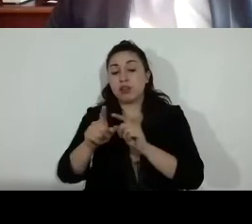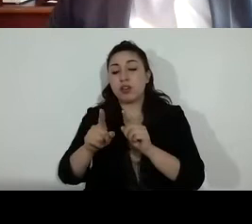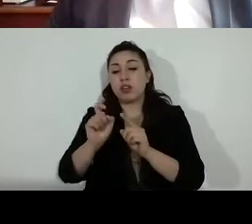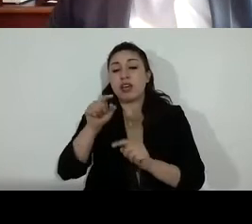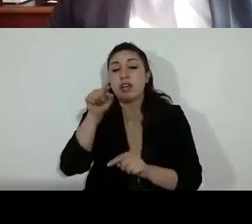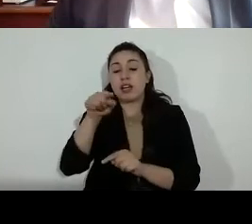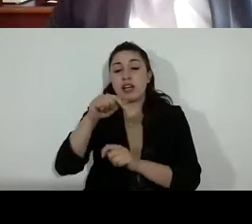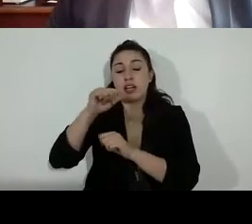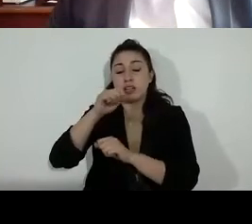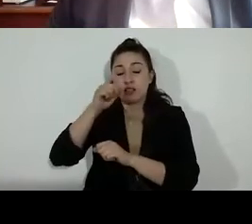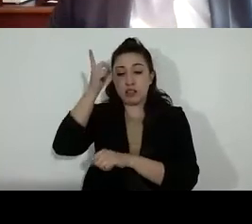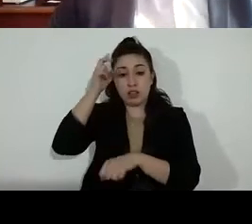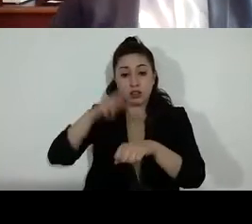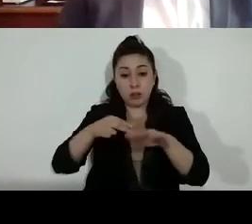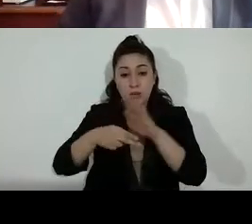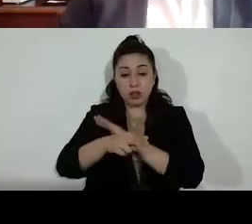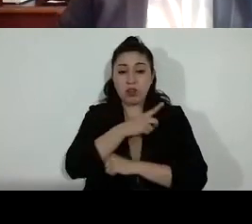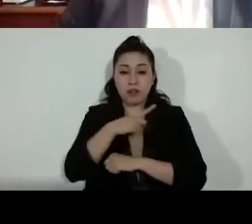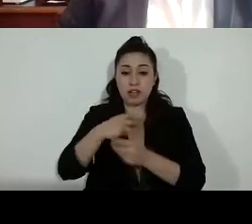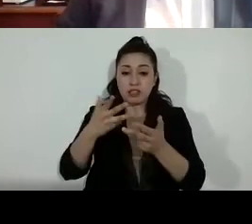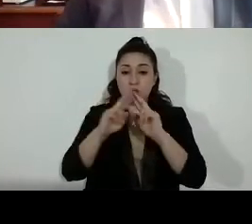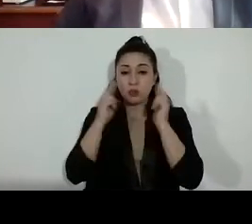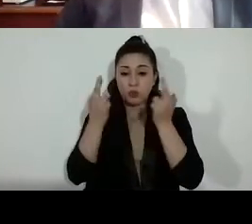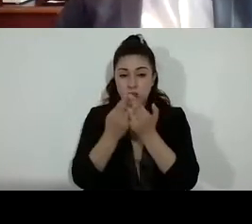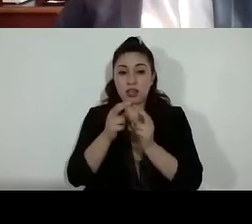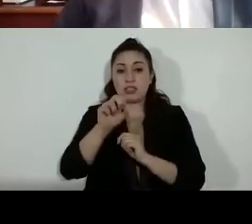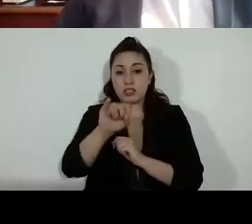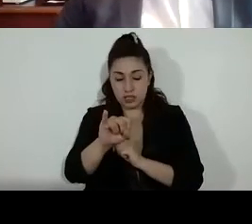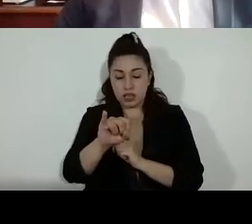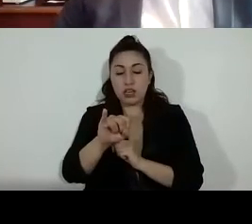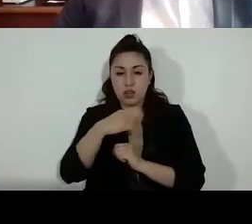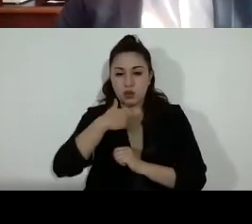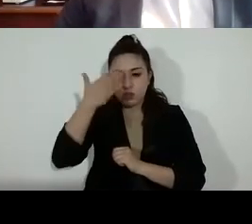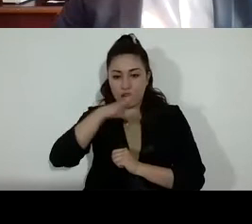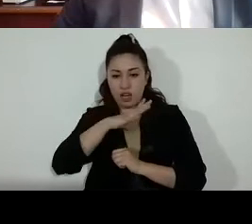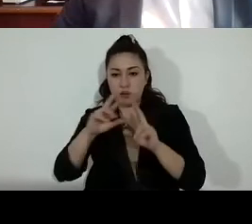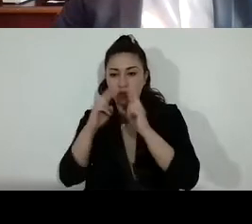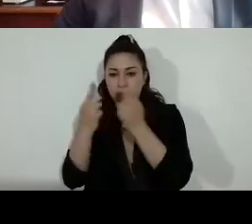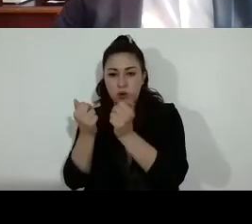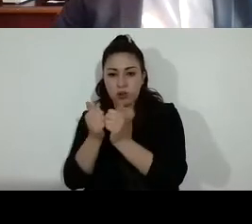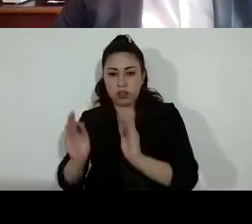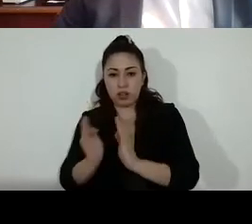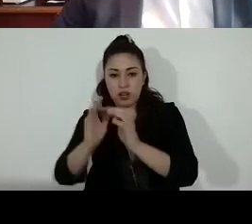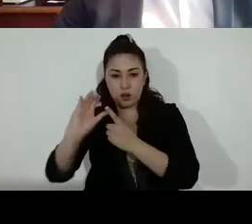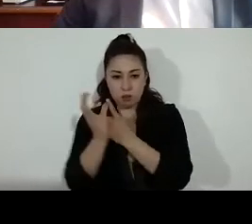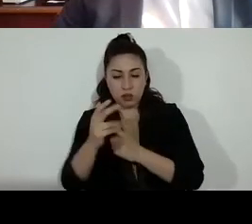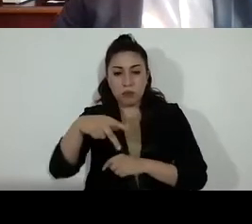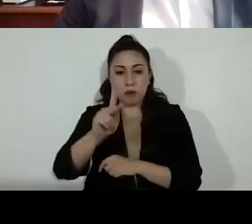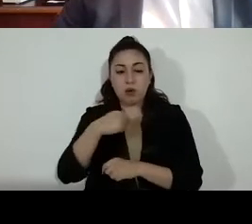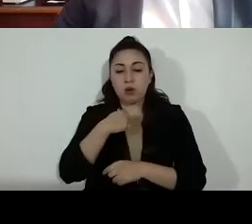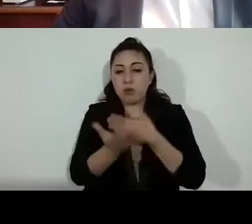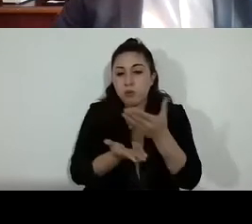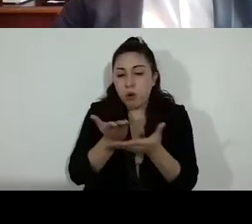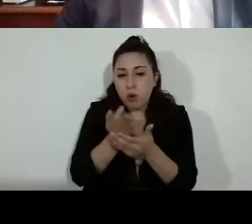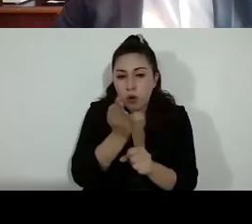Pleno. Ya está previsto dentro de las comparecencias y me parece que la